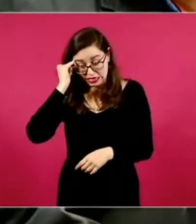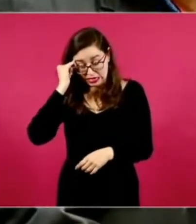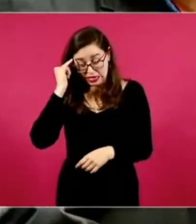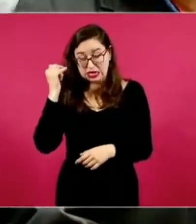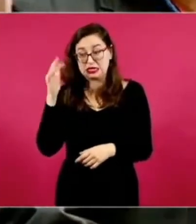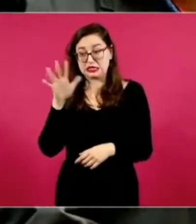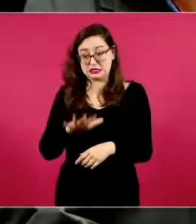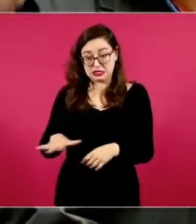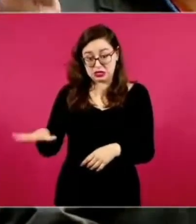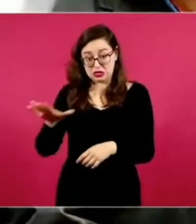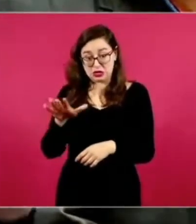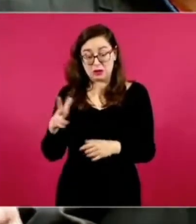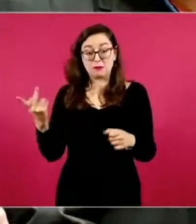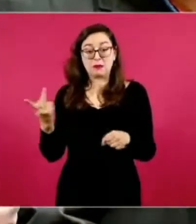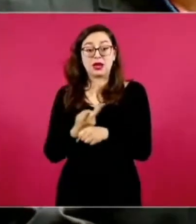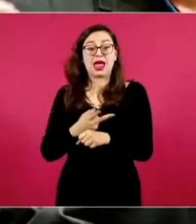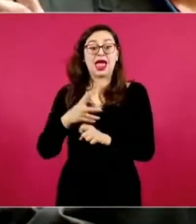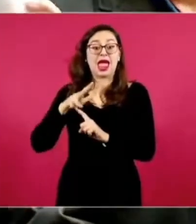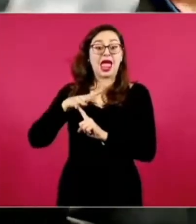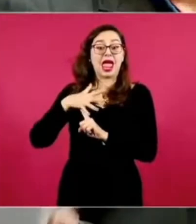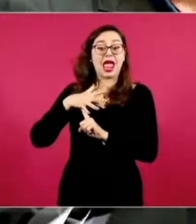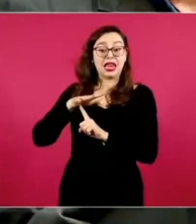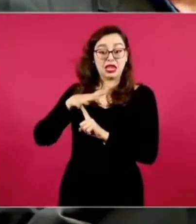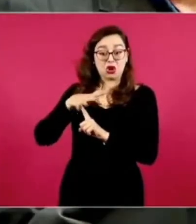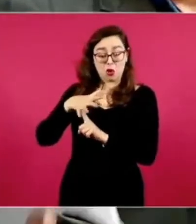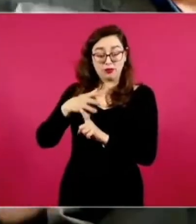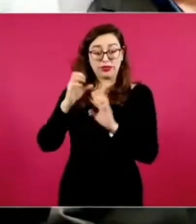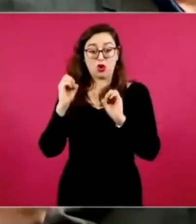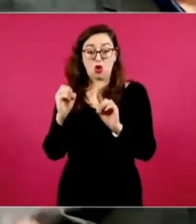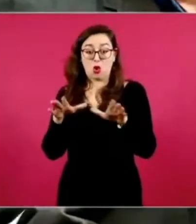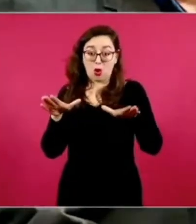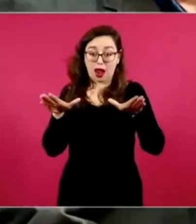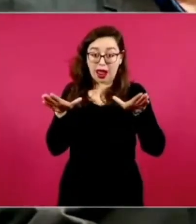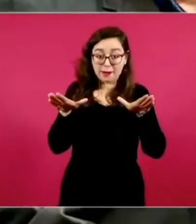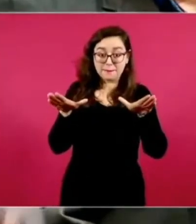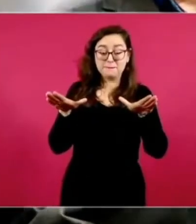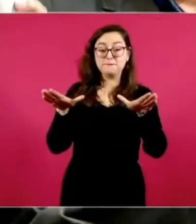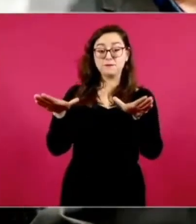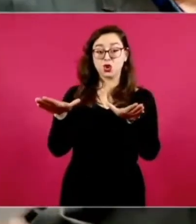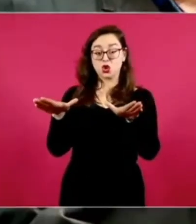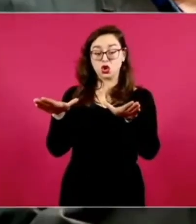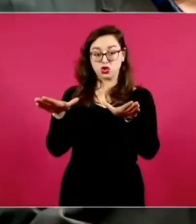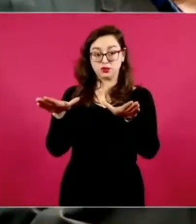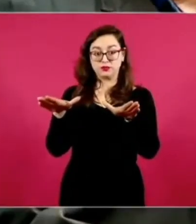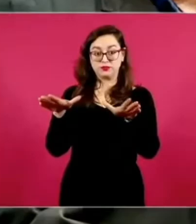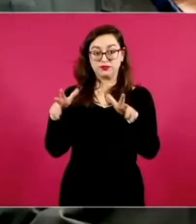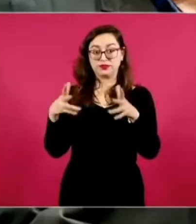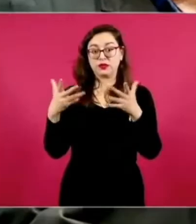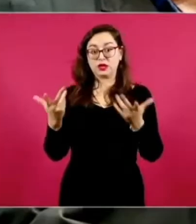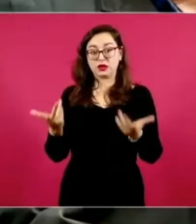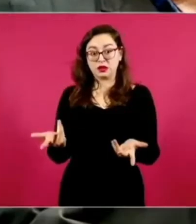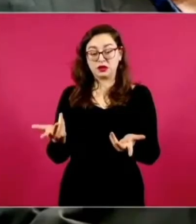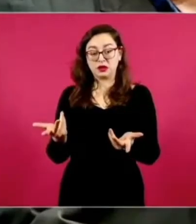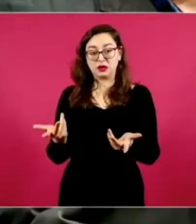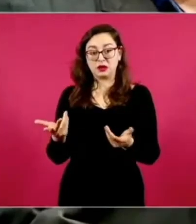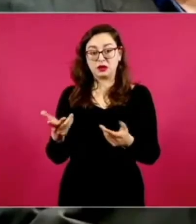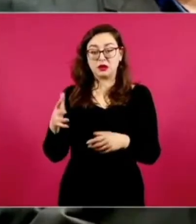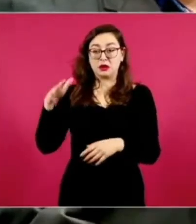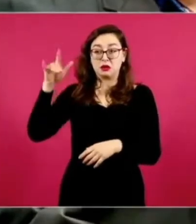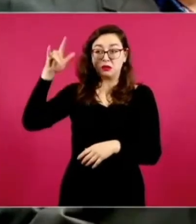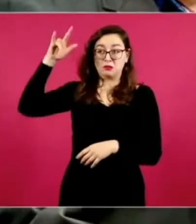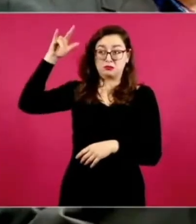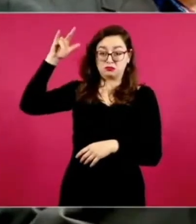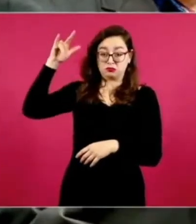es los helicópteros o avionetas que bajan a 20 metros